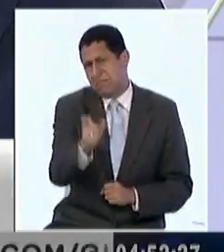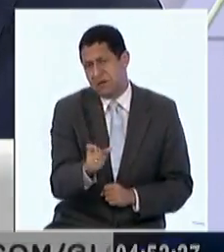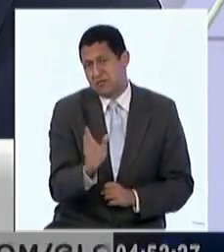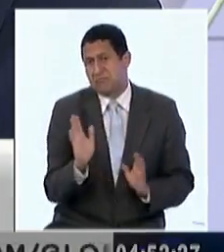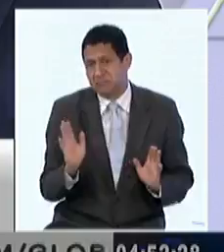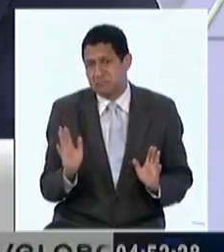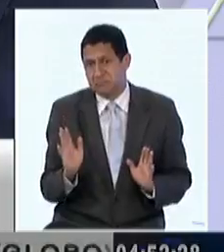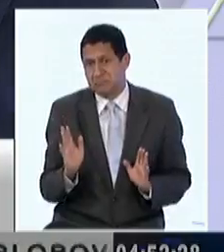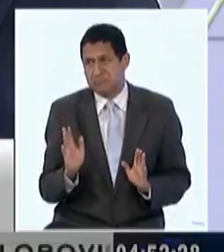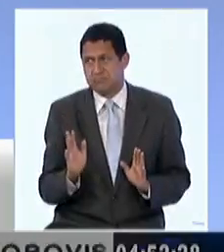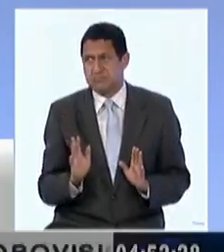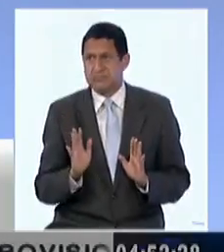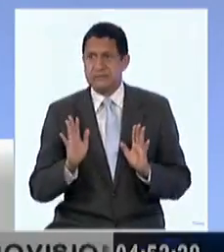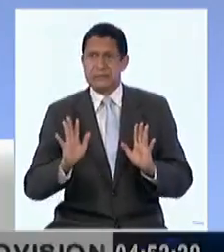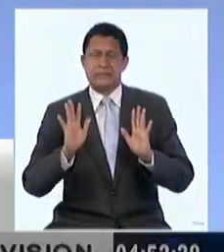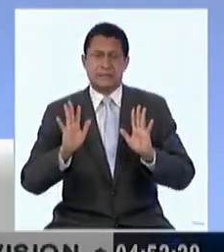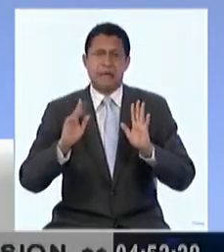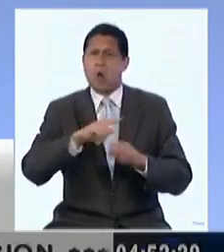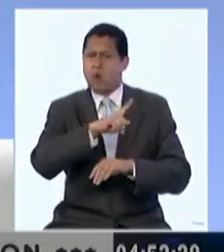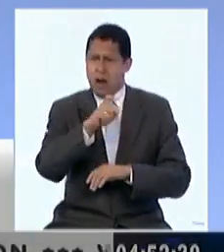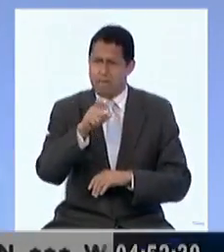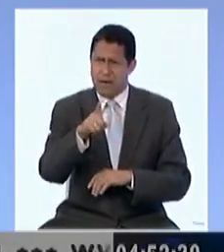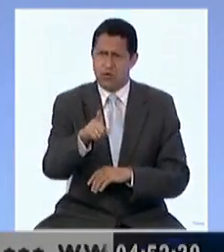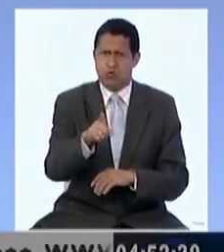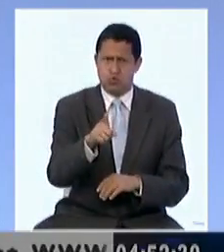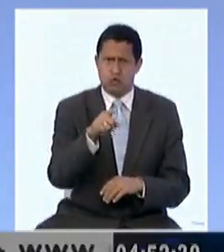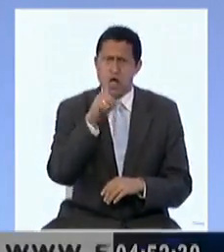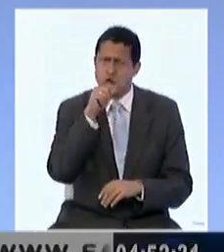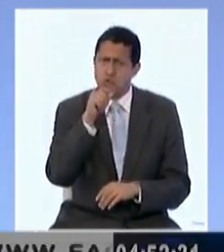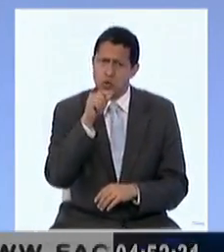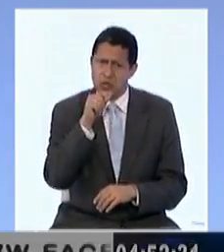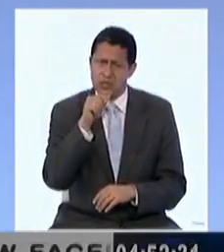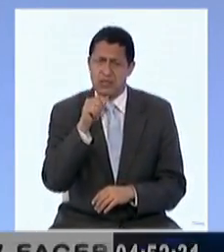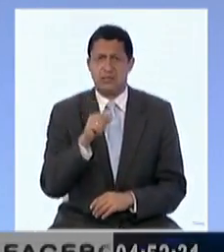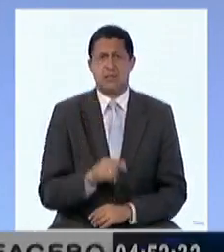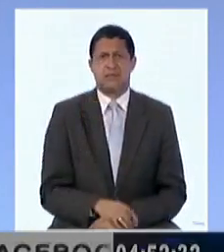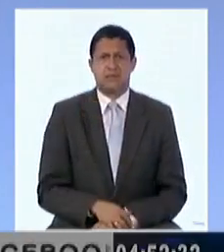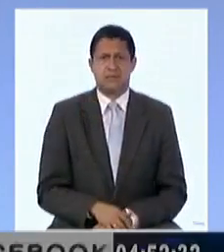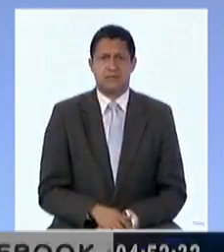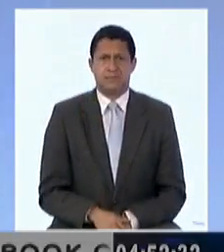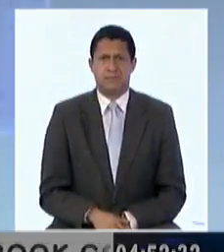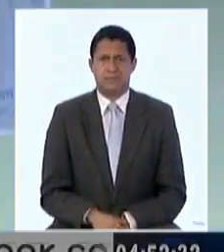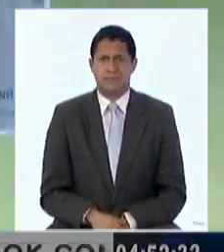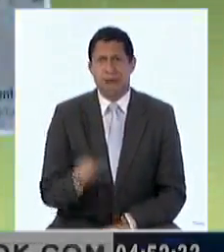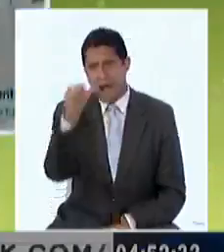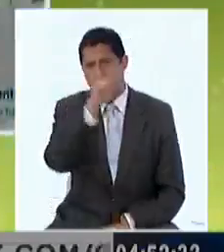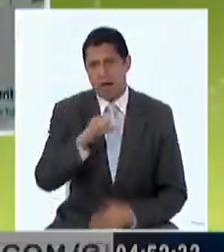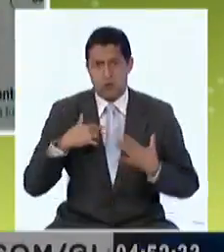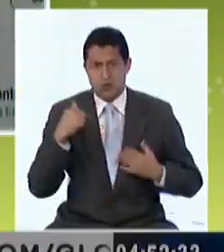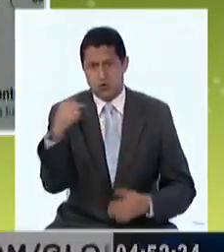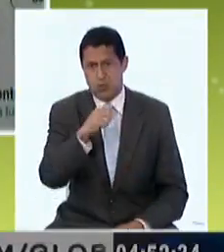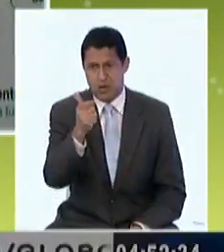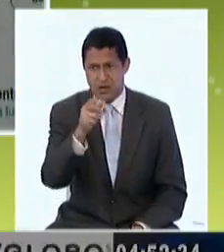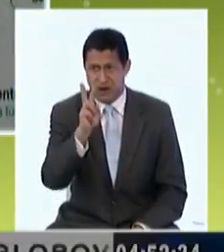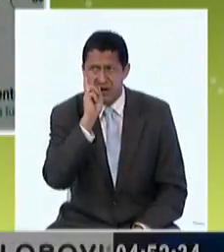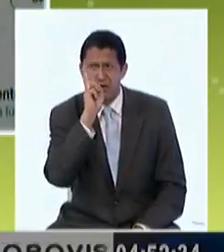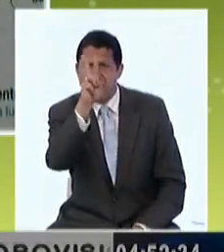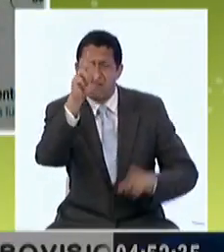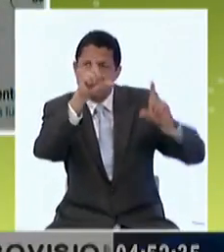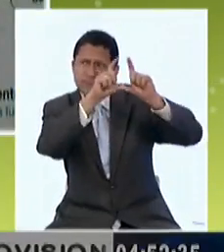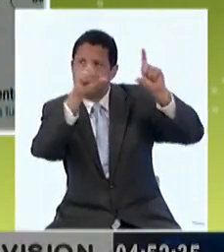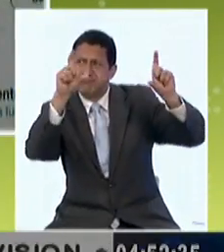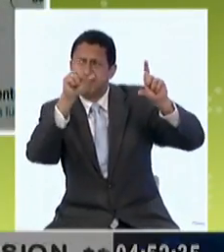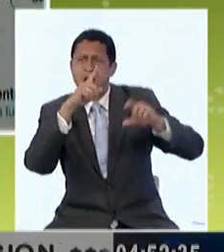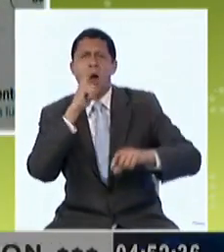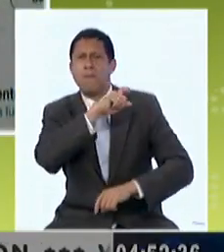¿ok? Doctor, hay una pregunta que nos hacen llegar a través de nuestra cuenta en la red social Twitter, @salud_gb, ya la van a tener ustedes allí